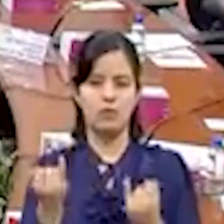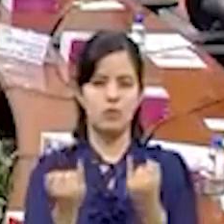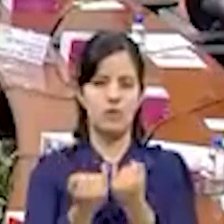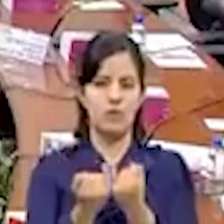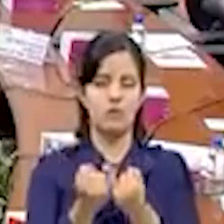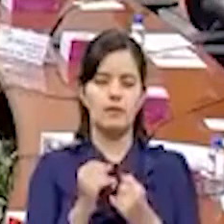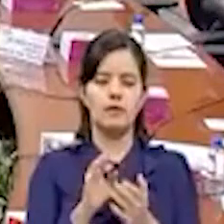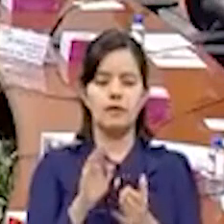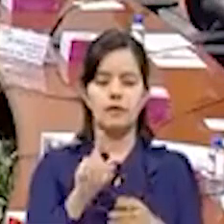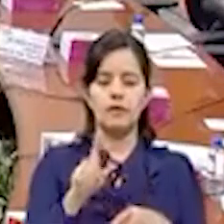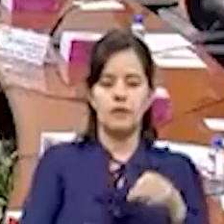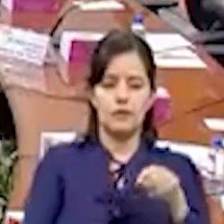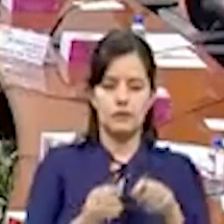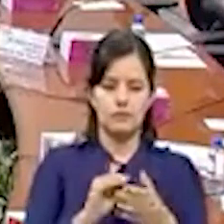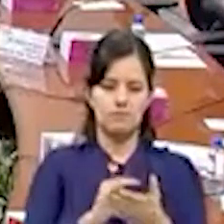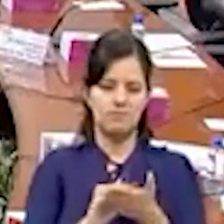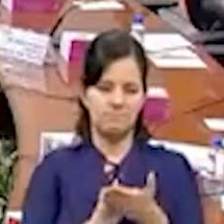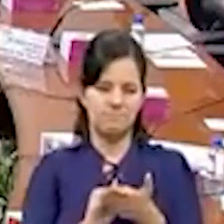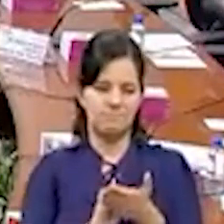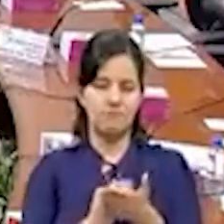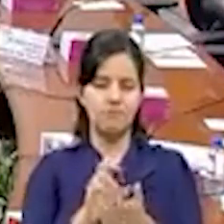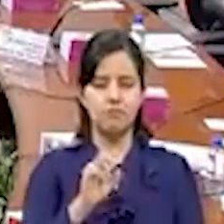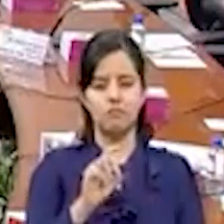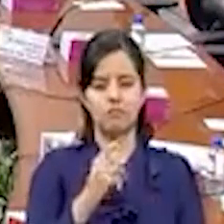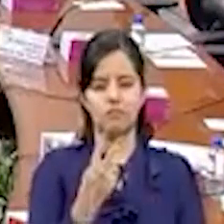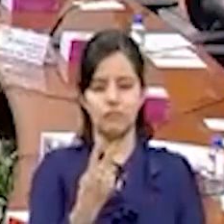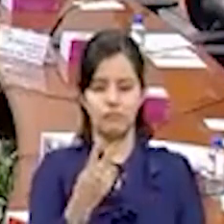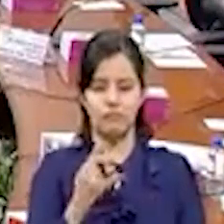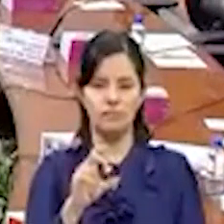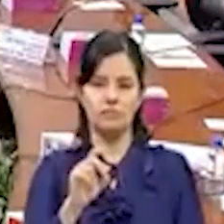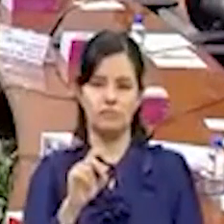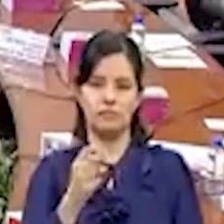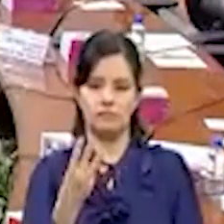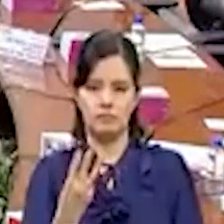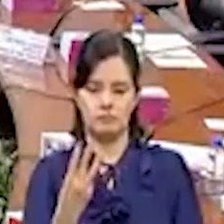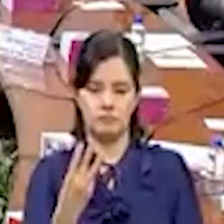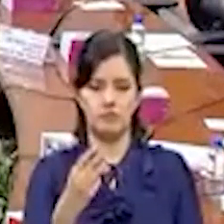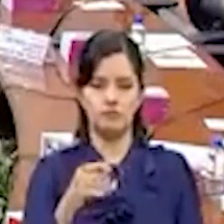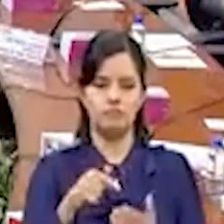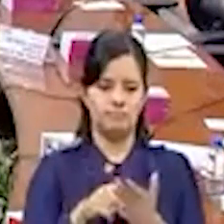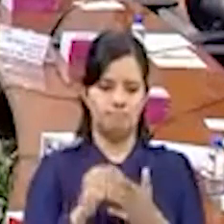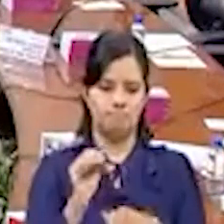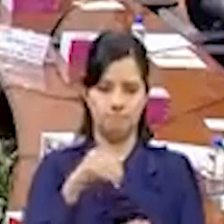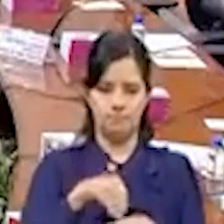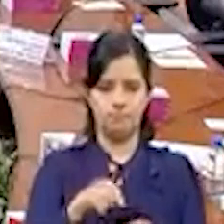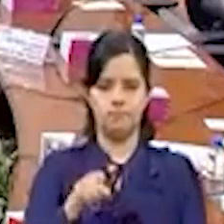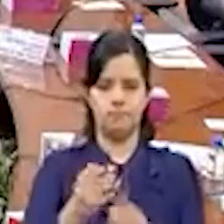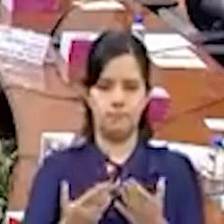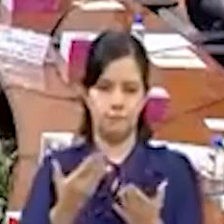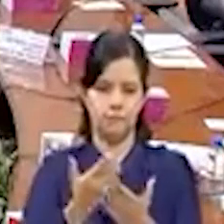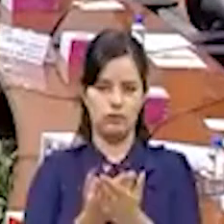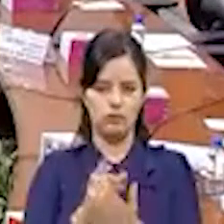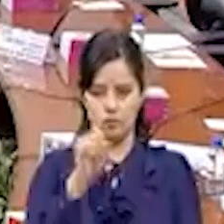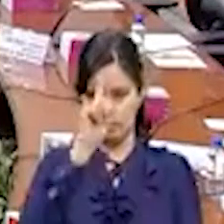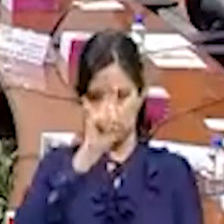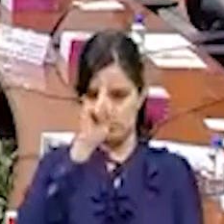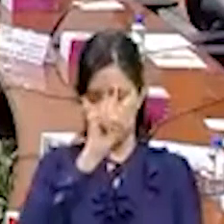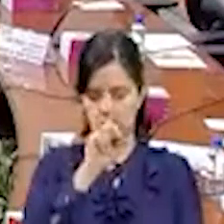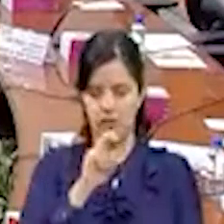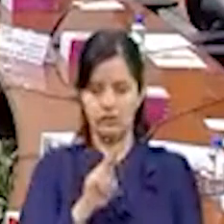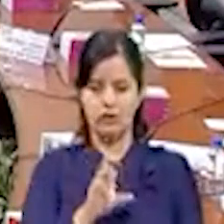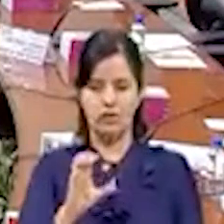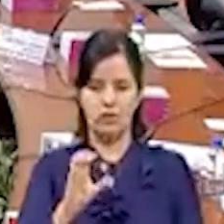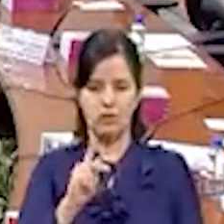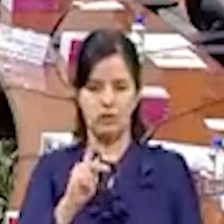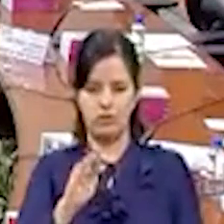la eliminación de los antecedentes 32 y 33 que fueron puestos por el consejero UKIP y solicitó